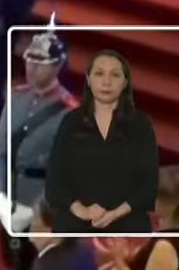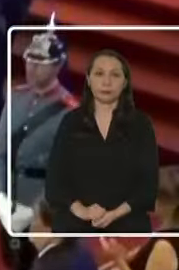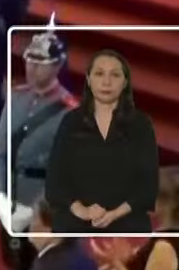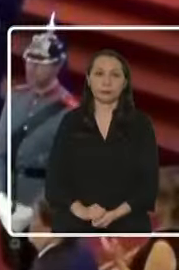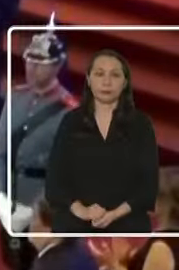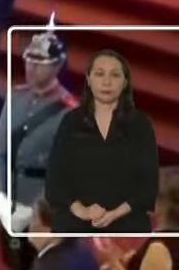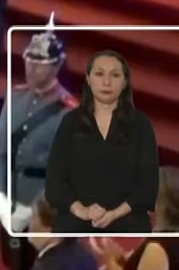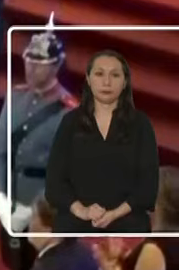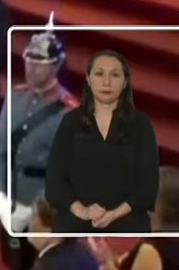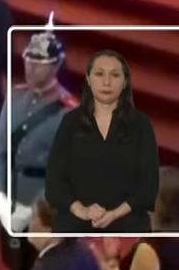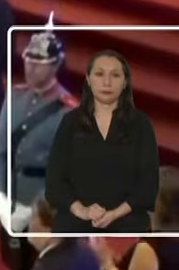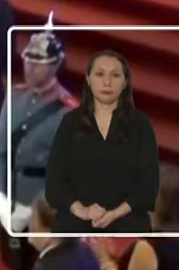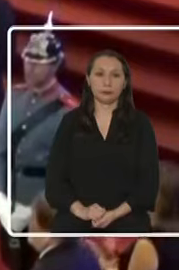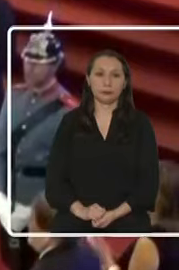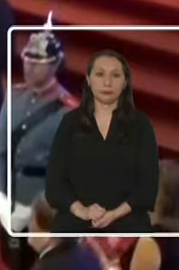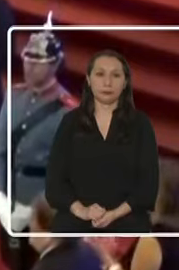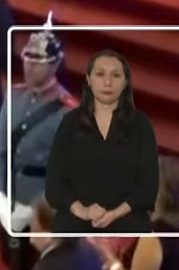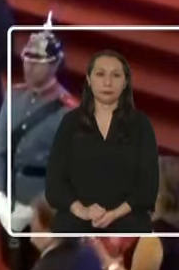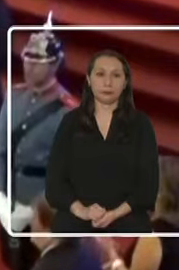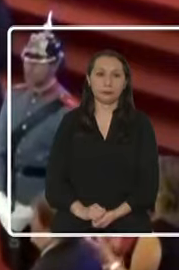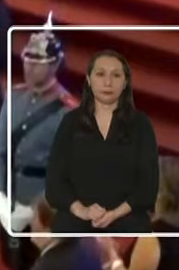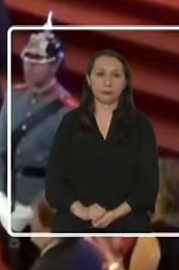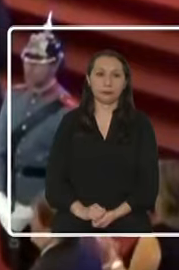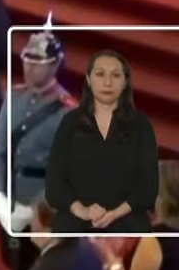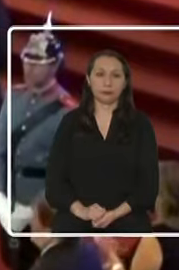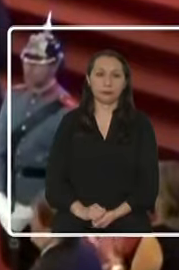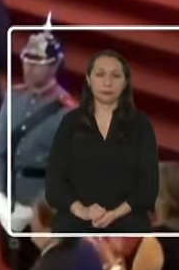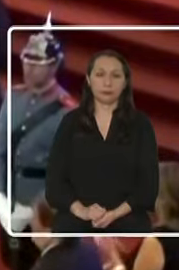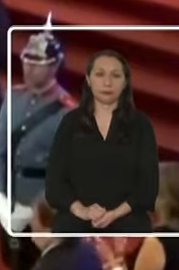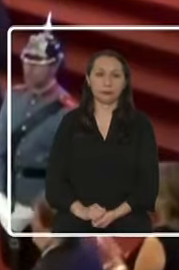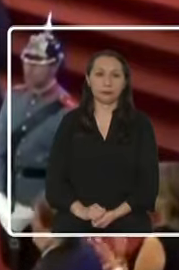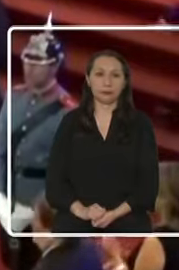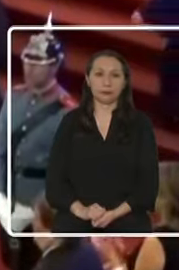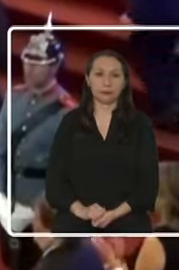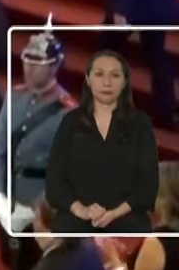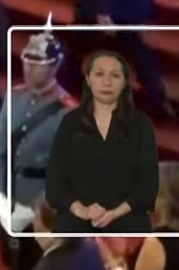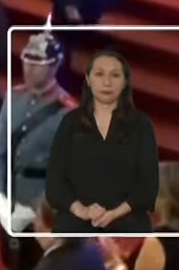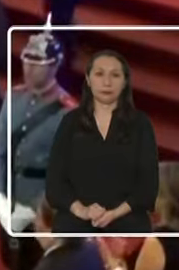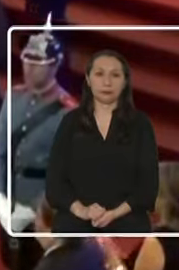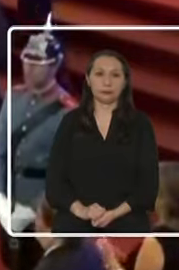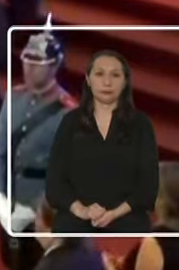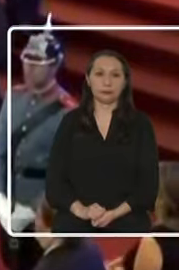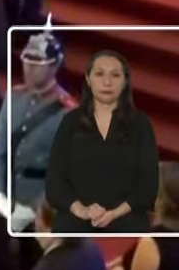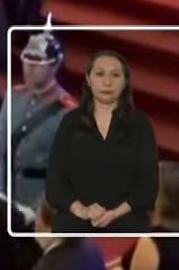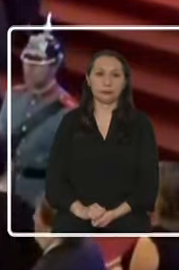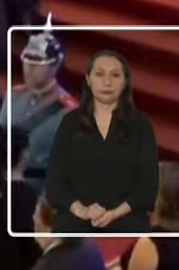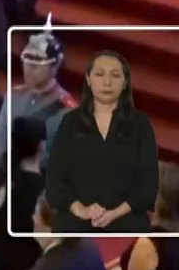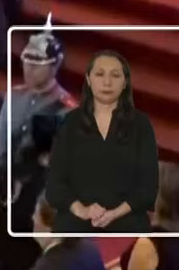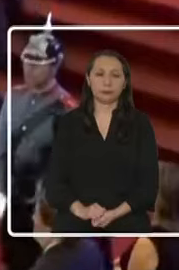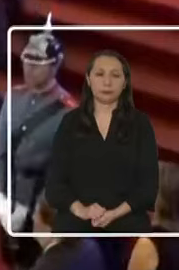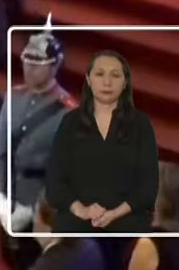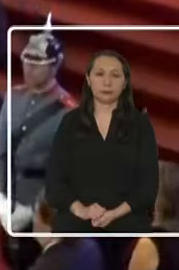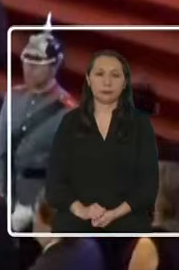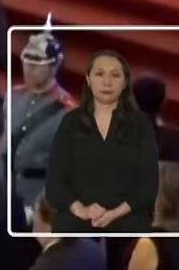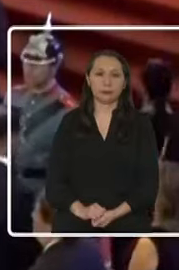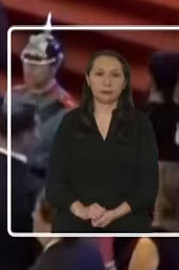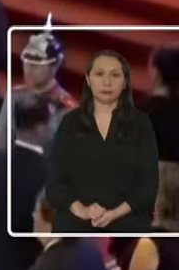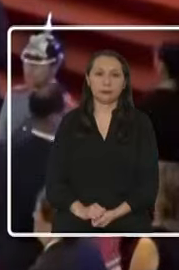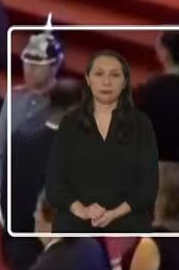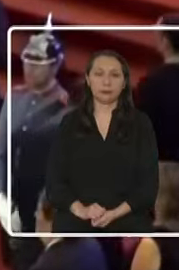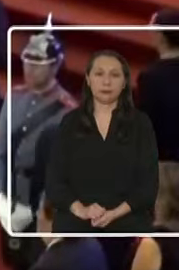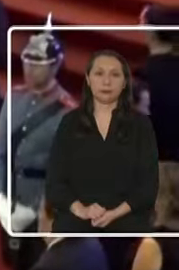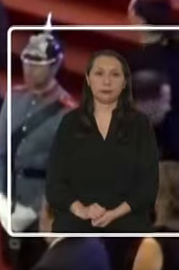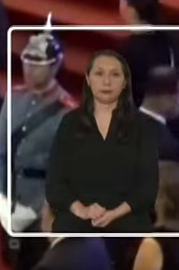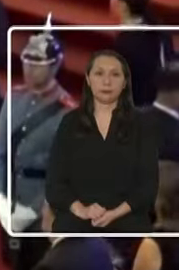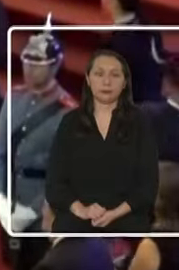Piñera también con su familia lo describió más desde el punto de vista humano escuchábamos a Gabriel vorich presidente de la república